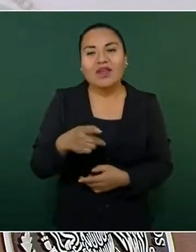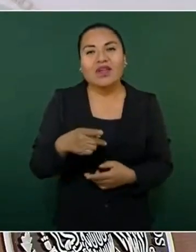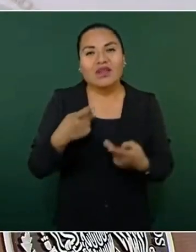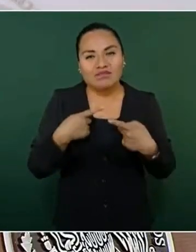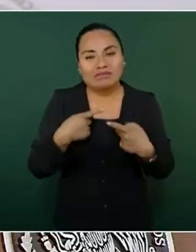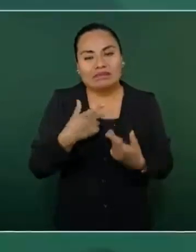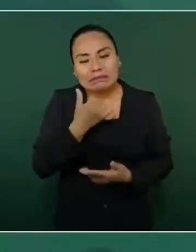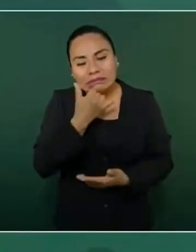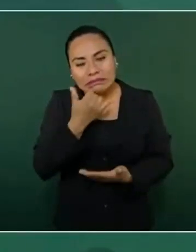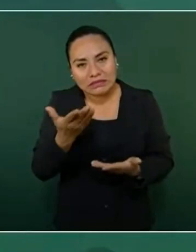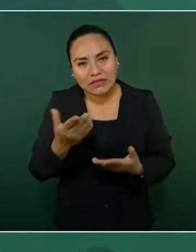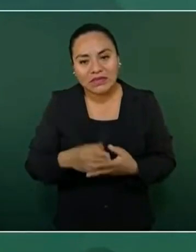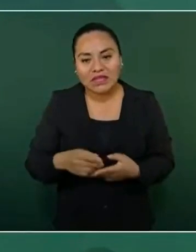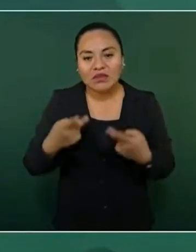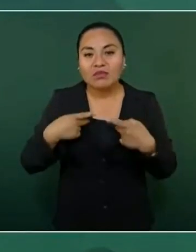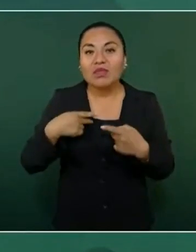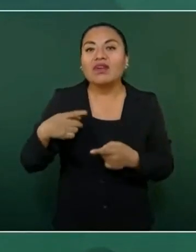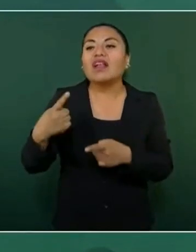pirateando